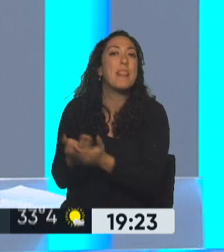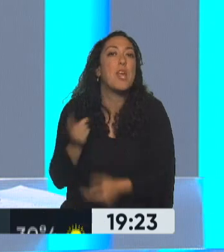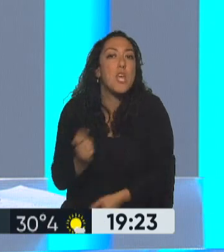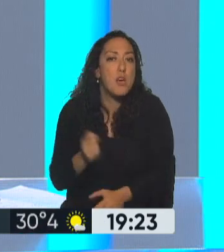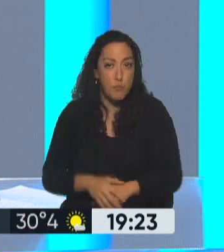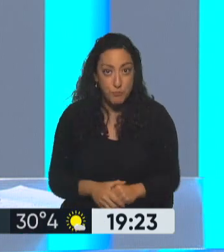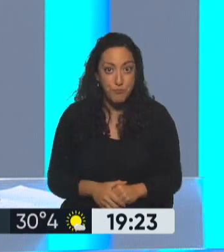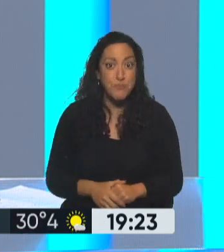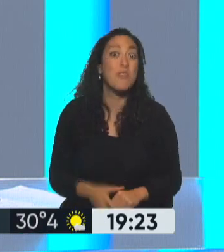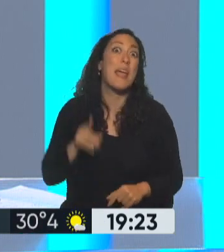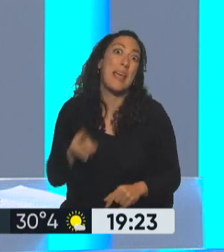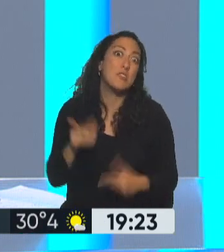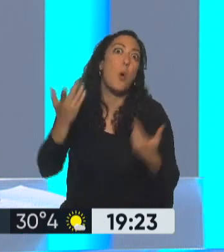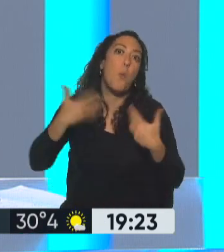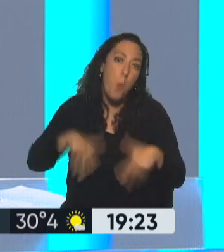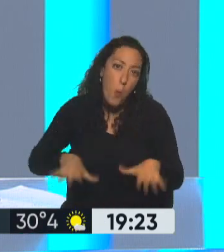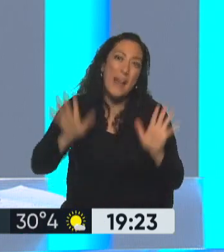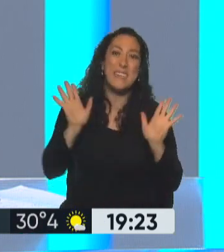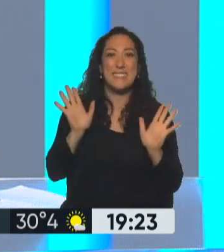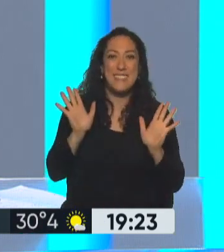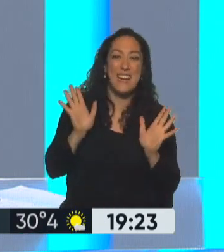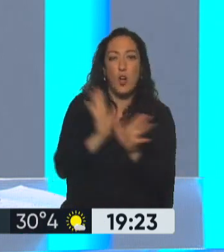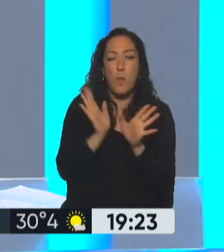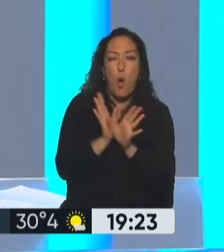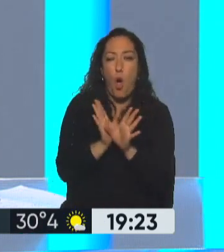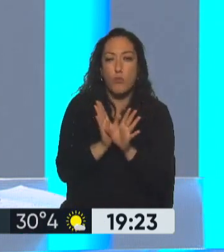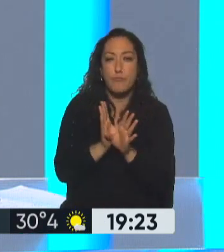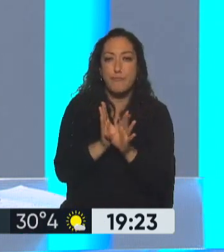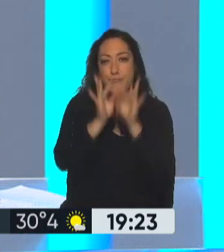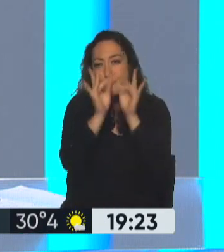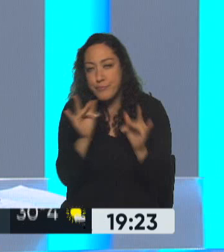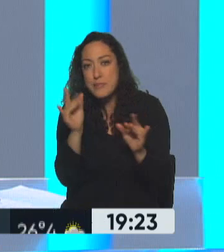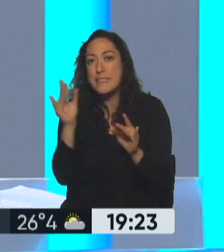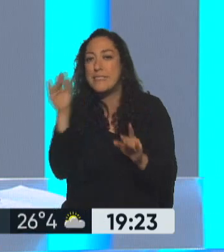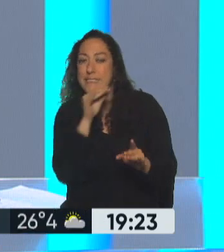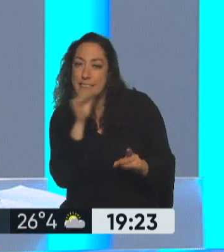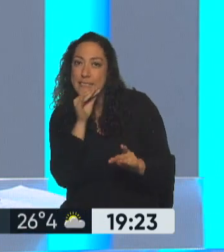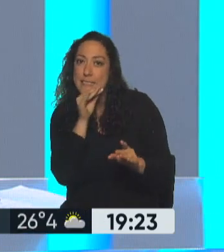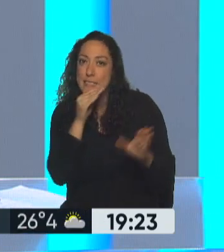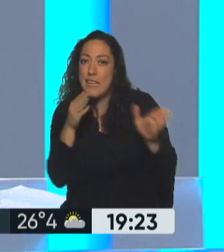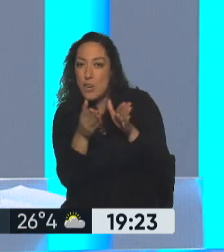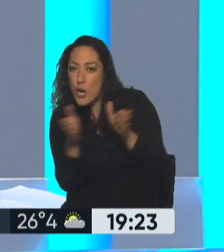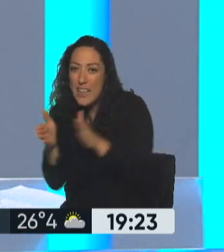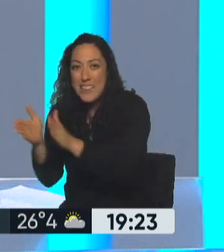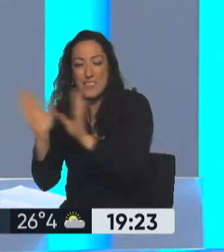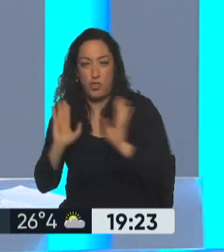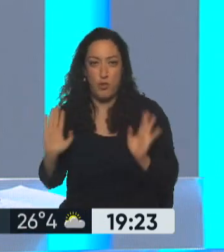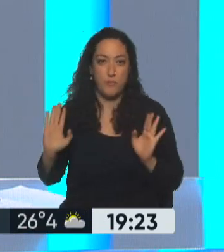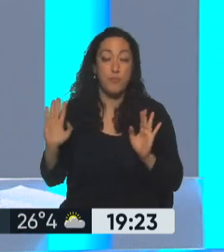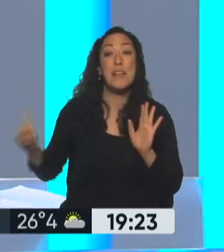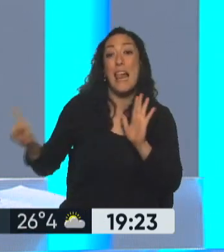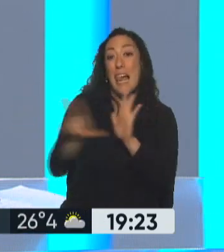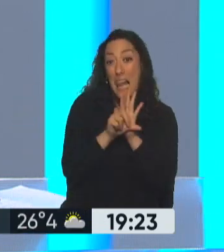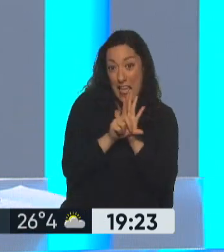puede provocar un sesgo una determinada orientación hay una ley la